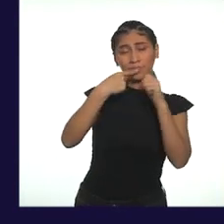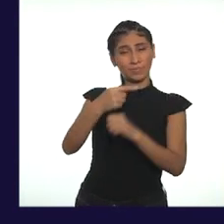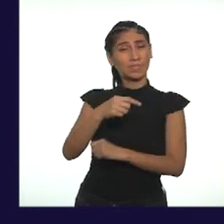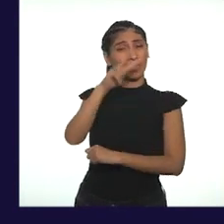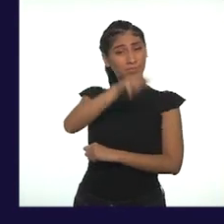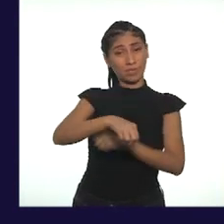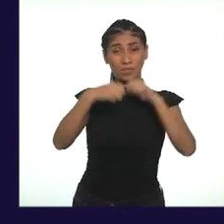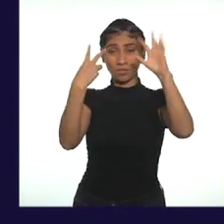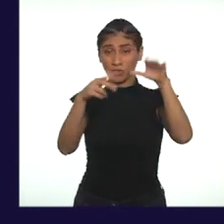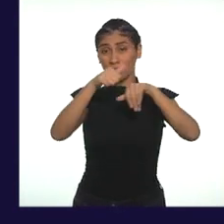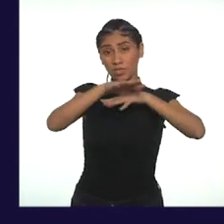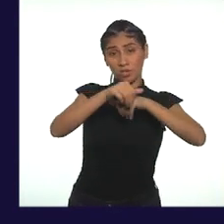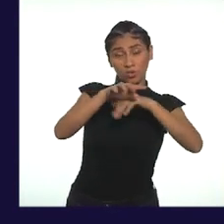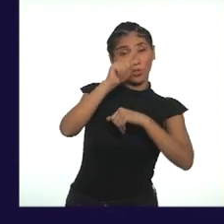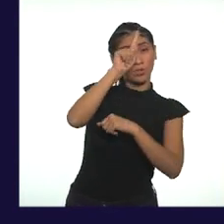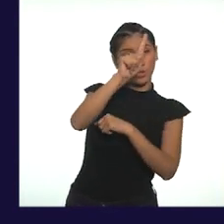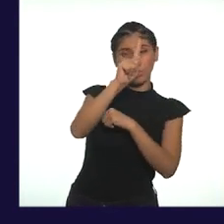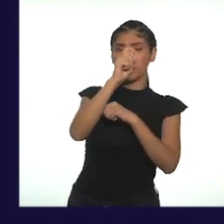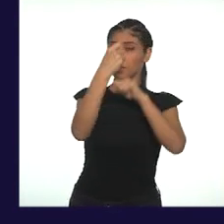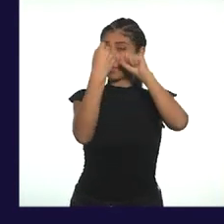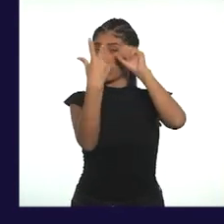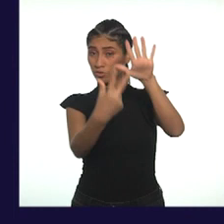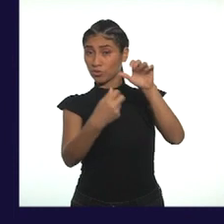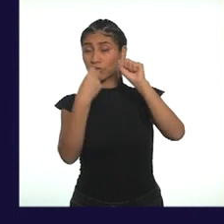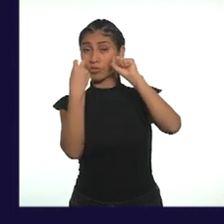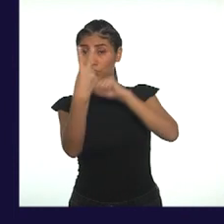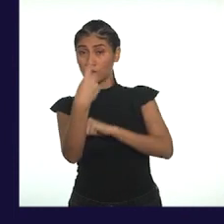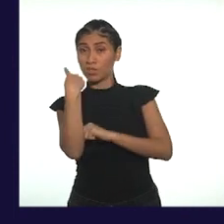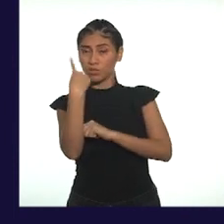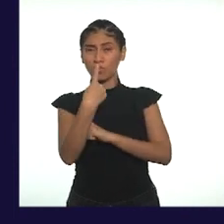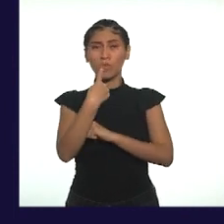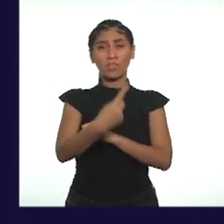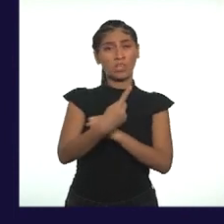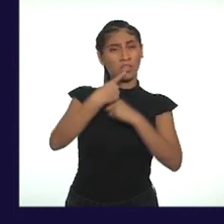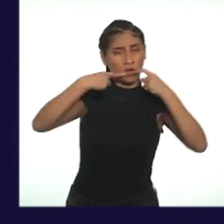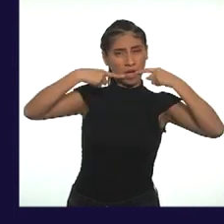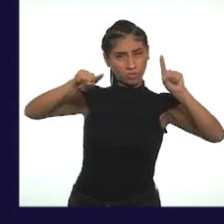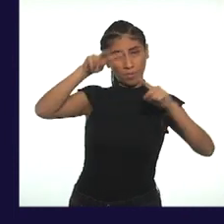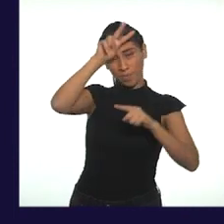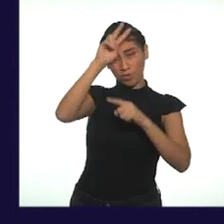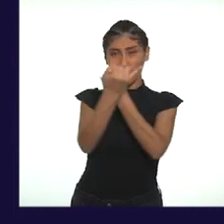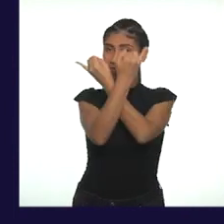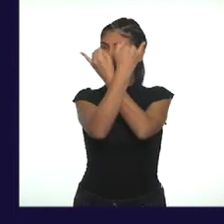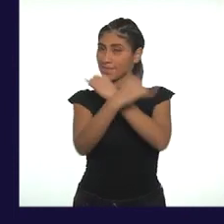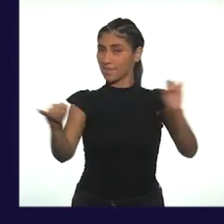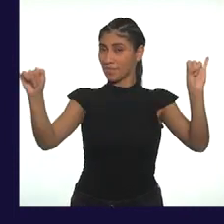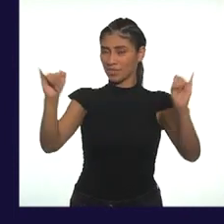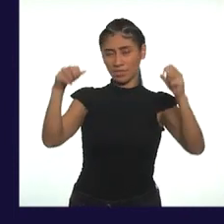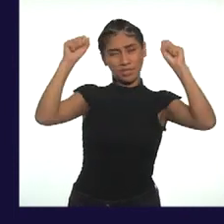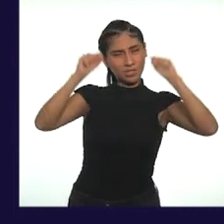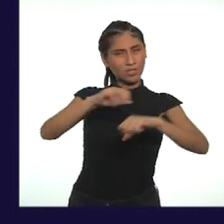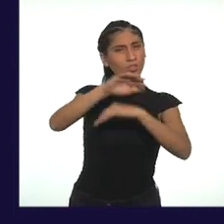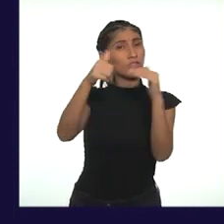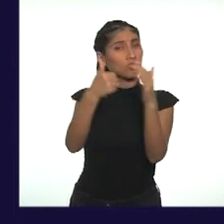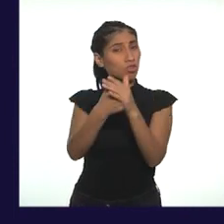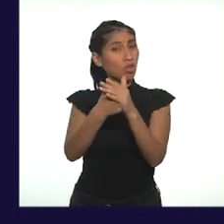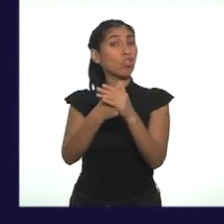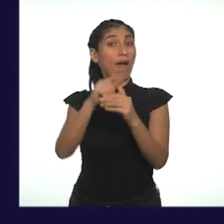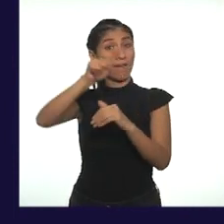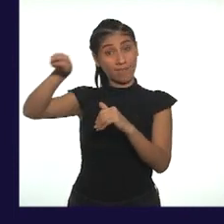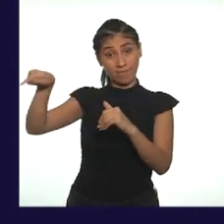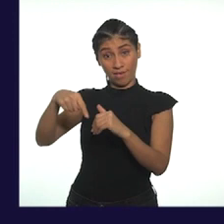28 de julio de 1821 se declaró la independencia. Entonces, ¿en ese momento dejamos de ser